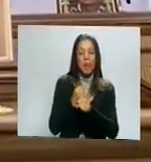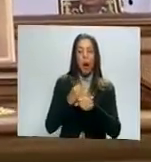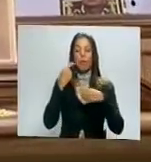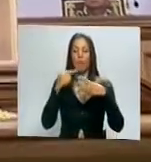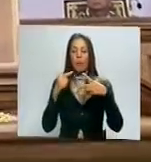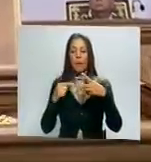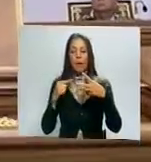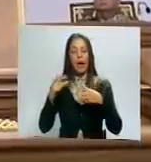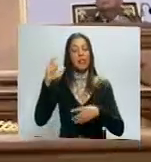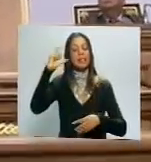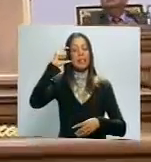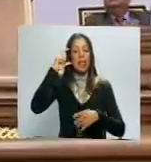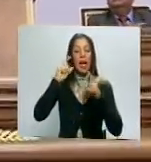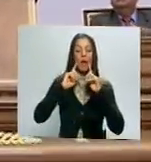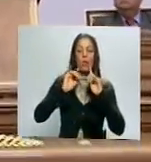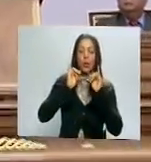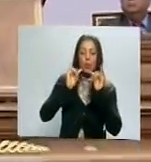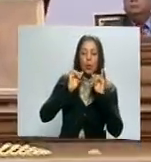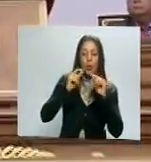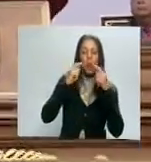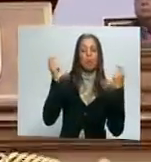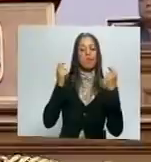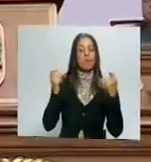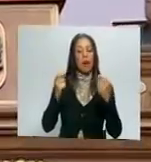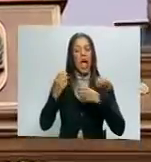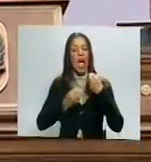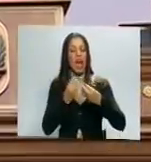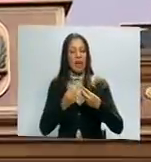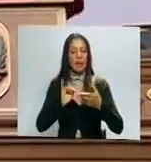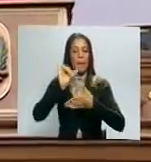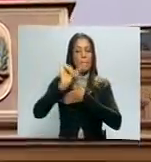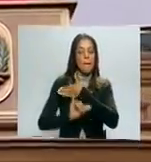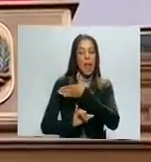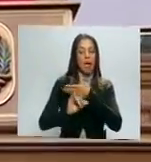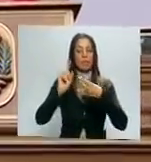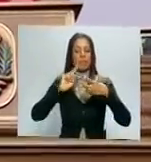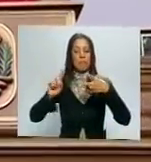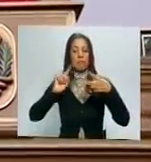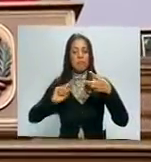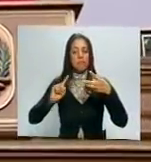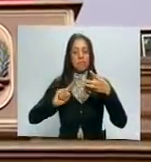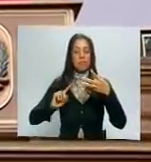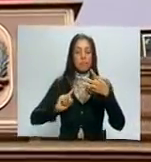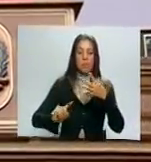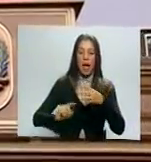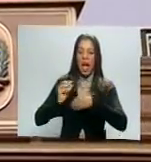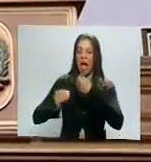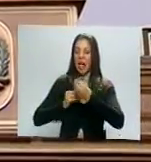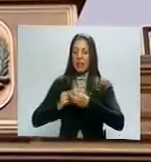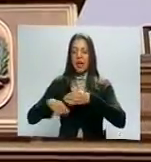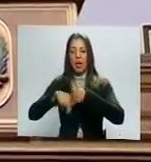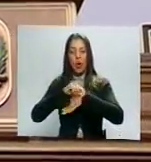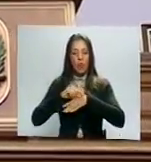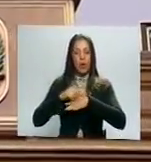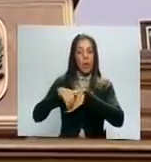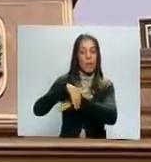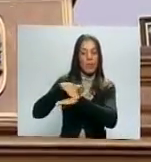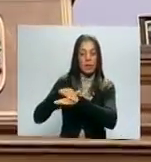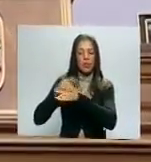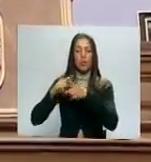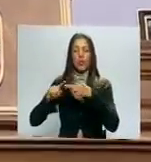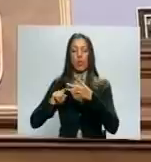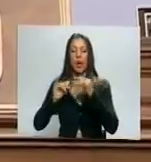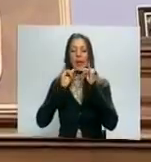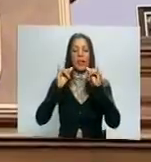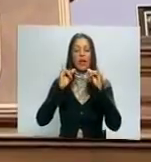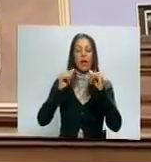los días, casi todos los días, dice qué vamos a hacer, por dónde vamos, qué hace este, qué hace el otro, qué hizo el gobierno, qué hizo el ministro. Está